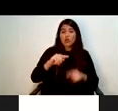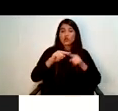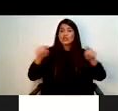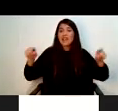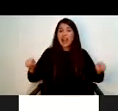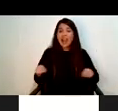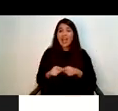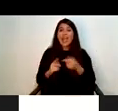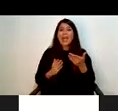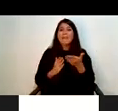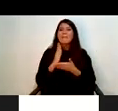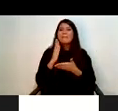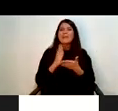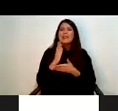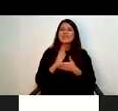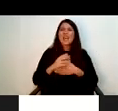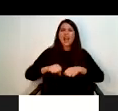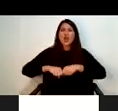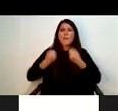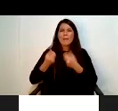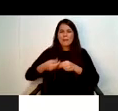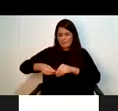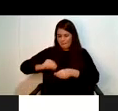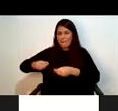pronto empezó a romper papel,